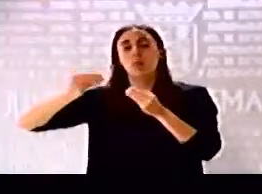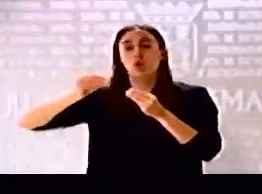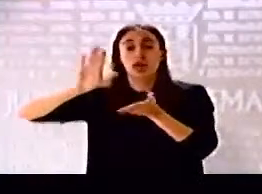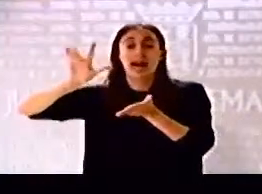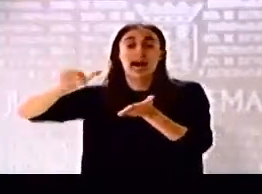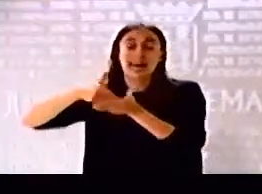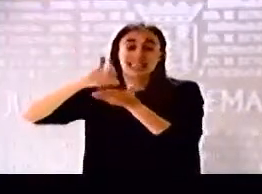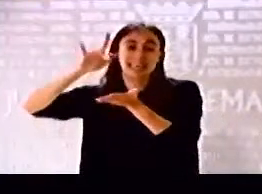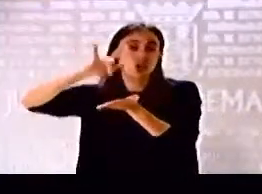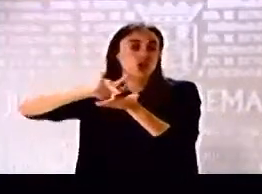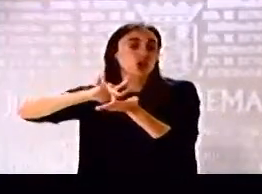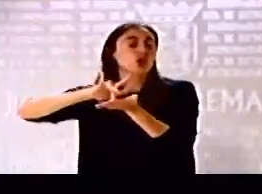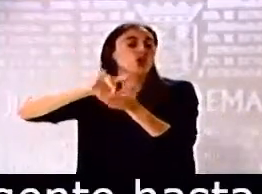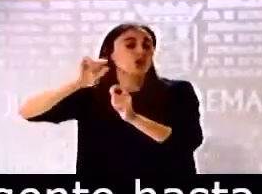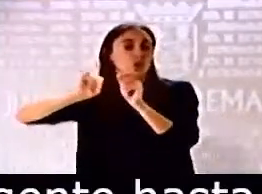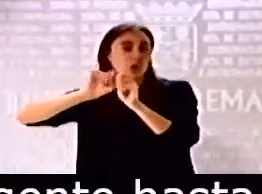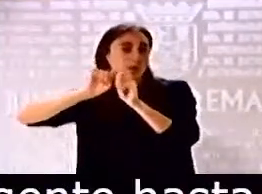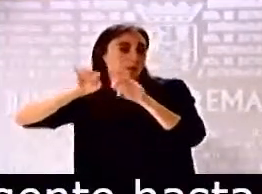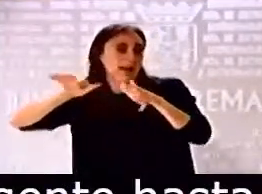o hasta que no hay una crisis sanitaria.